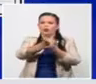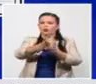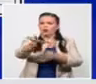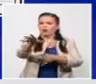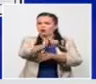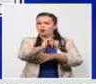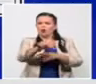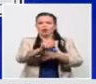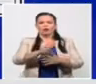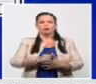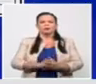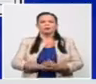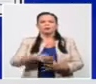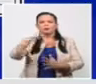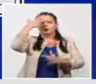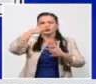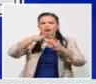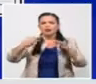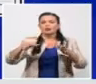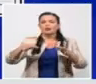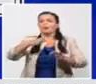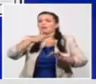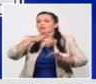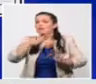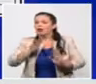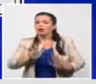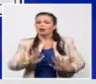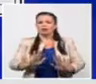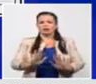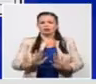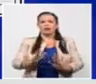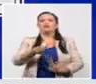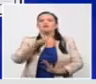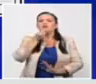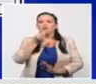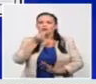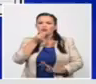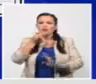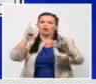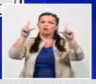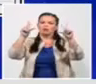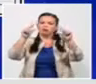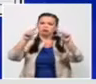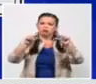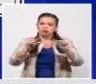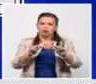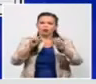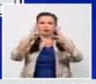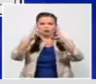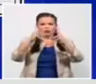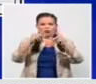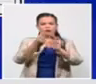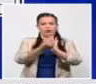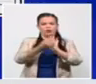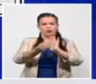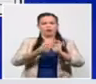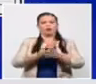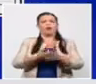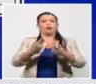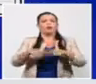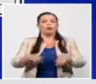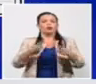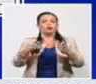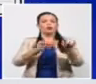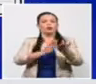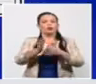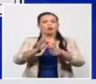Artemisa parece en el último día que va a ir reduciendo el número de casos, nada de confiar. La Habana, ahí